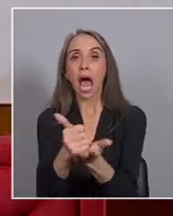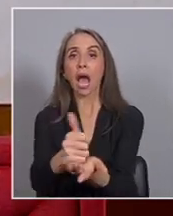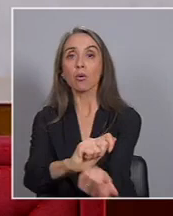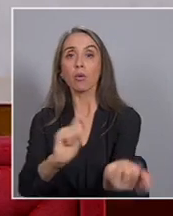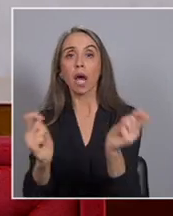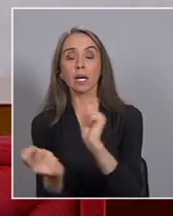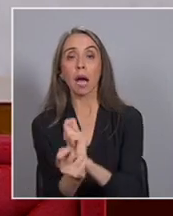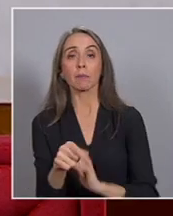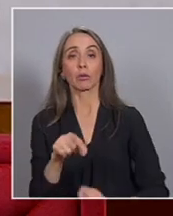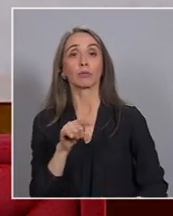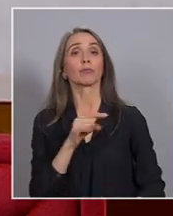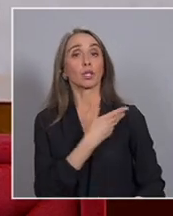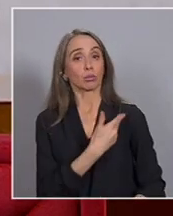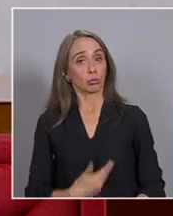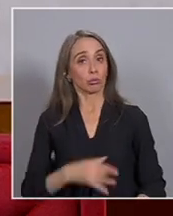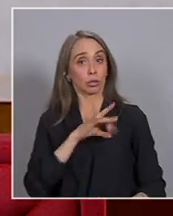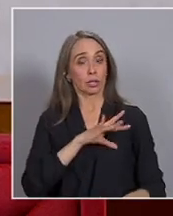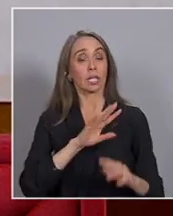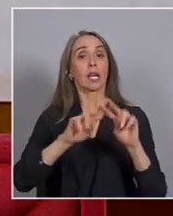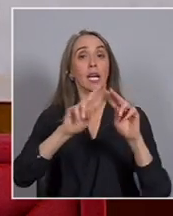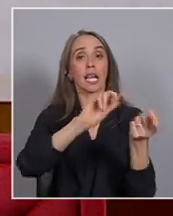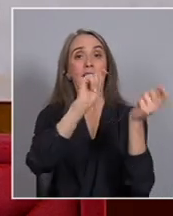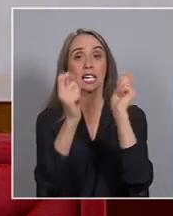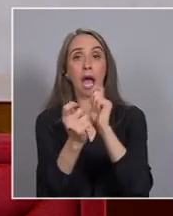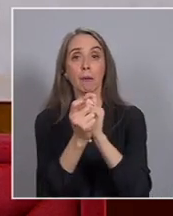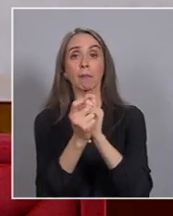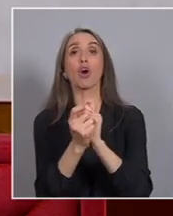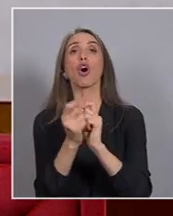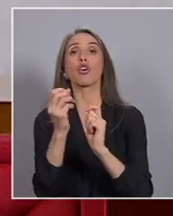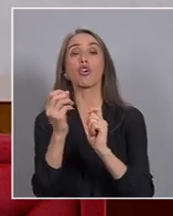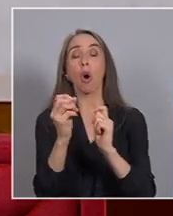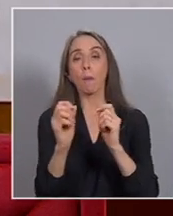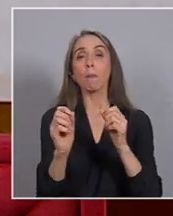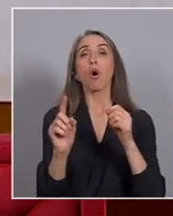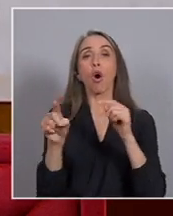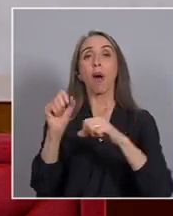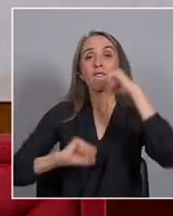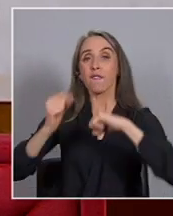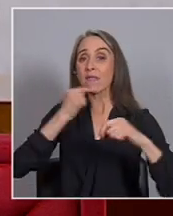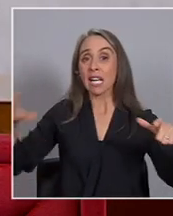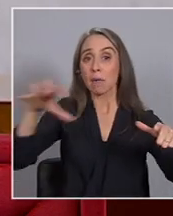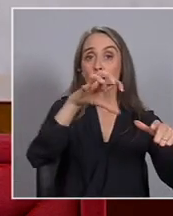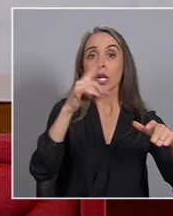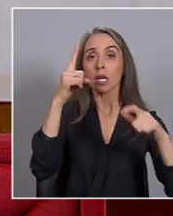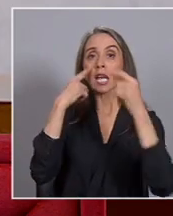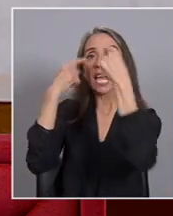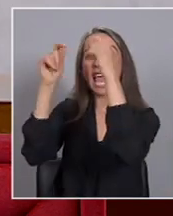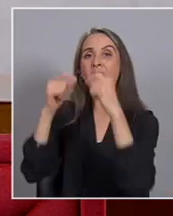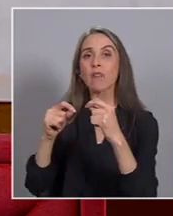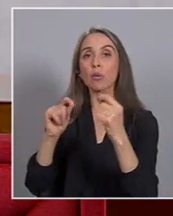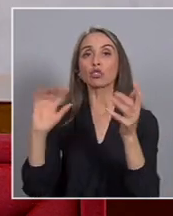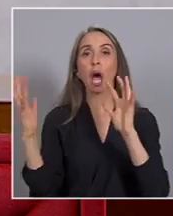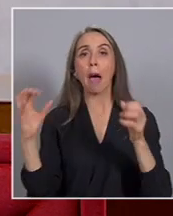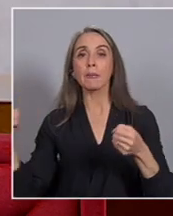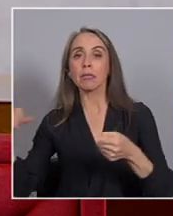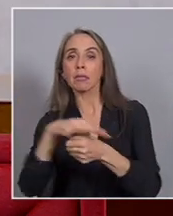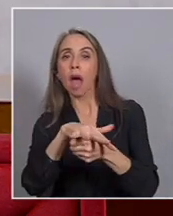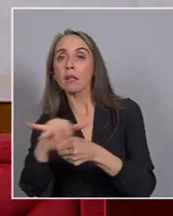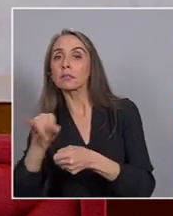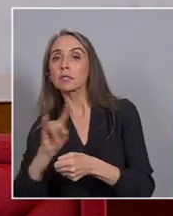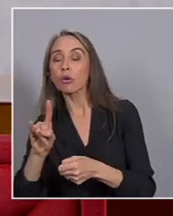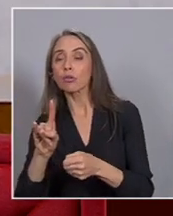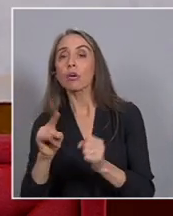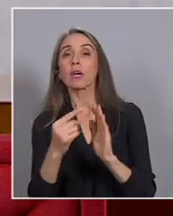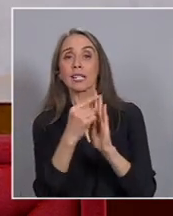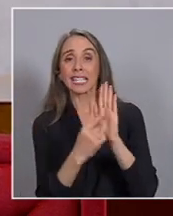Estamos impulsando además importantes cambios en el sistema de impacto de evaluación ambiental para poder generar certezas y